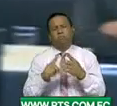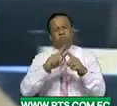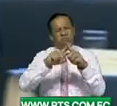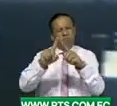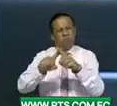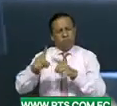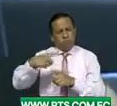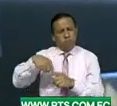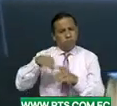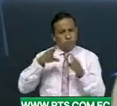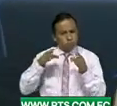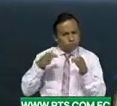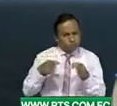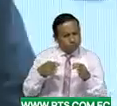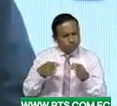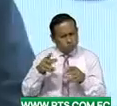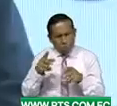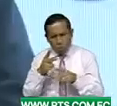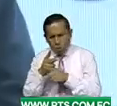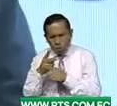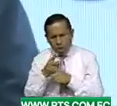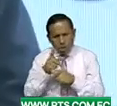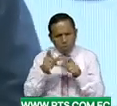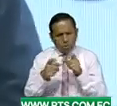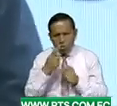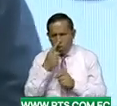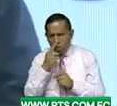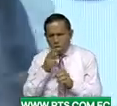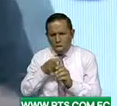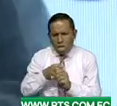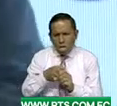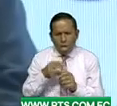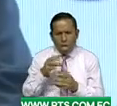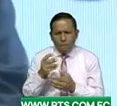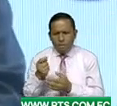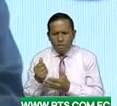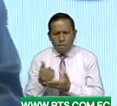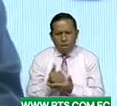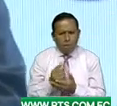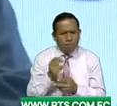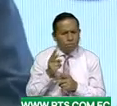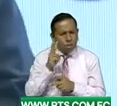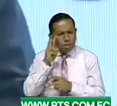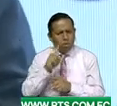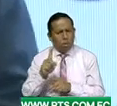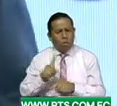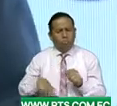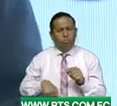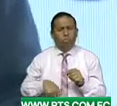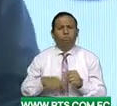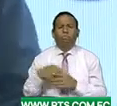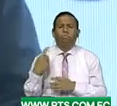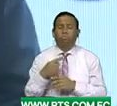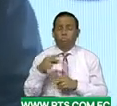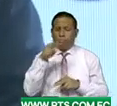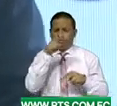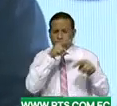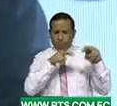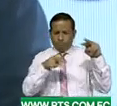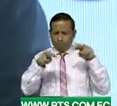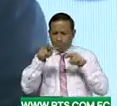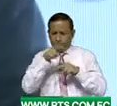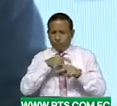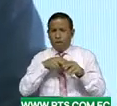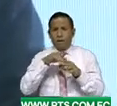prevenir posibles actos ilícitos. Someteremos a cada una de estas áreas a la investigación y análisis y gestión de los riesgos de corrupción.